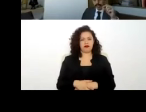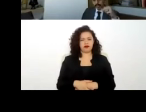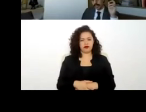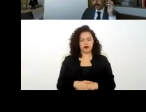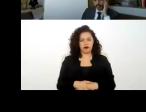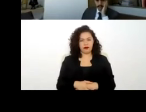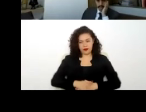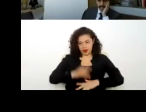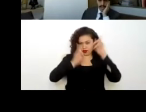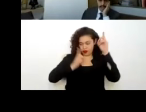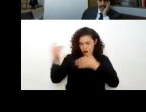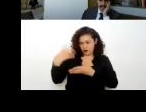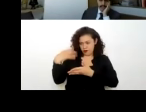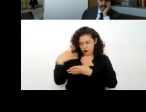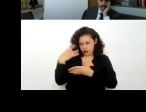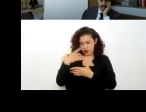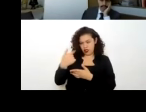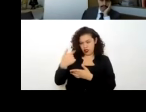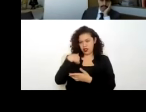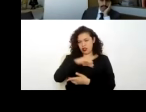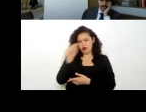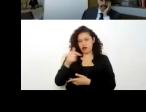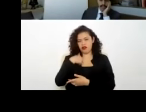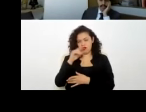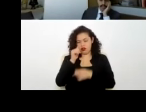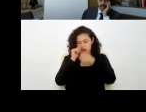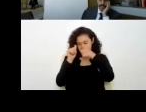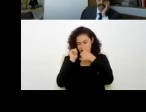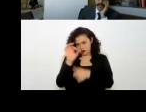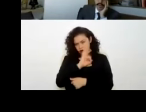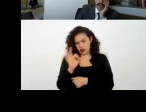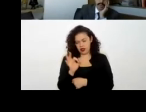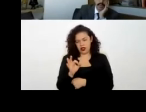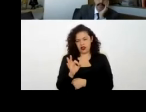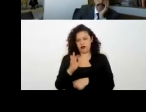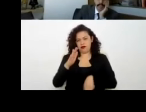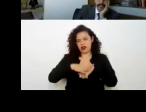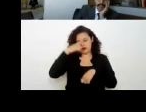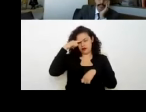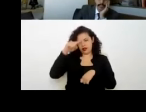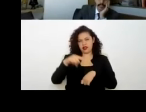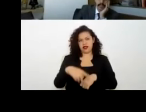estas dudas y así probablemente ya las puedan tener todos muy fácil a la mano.